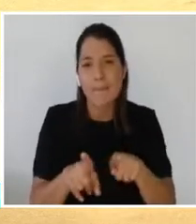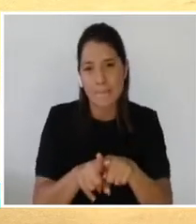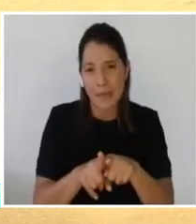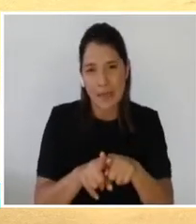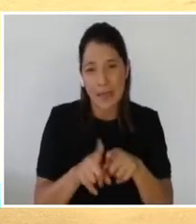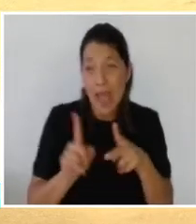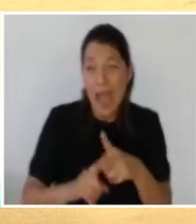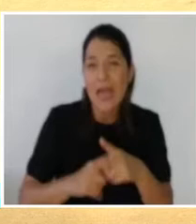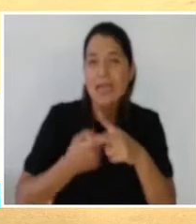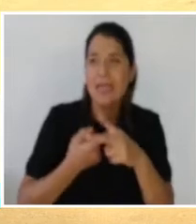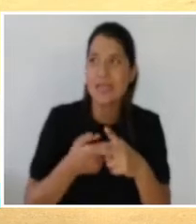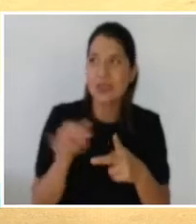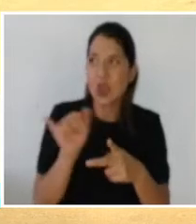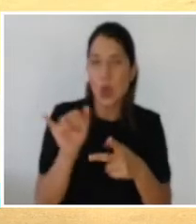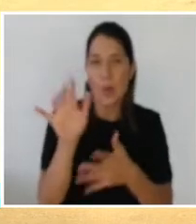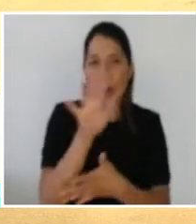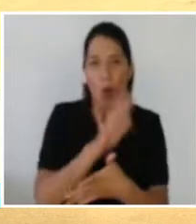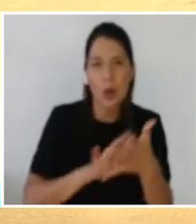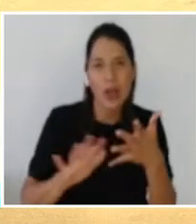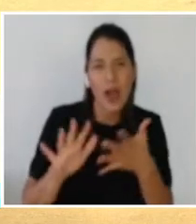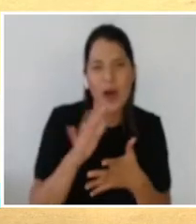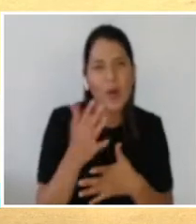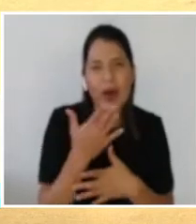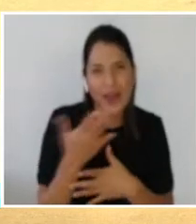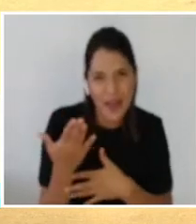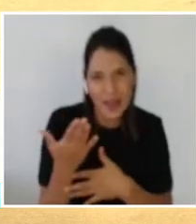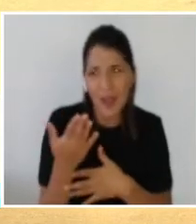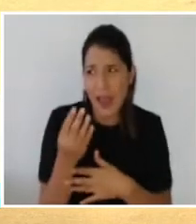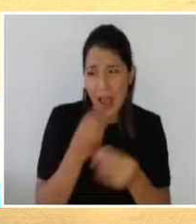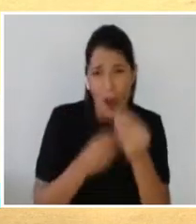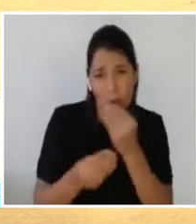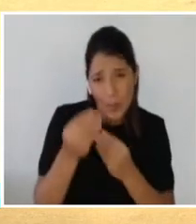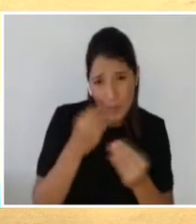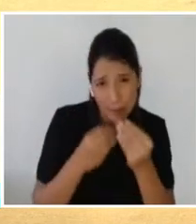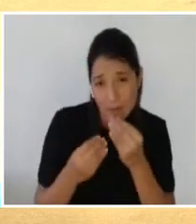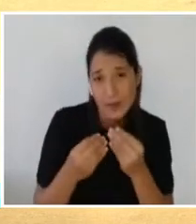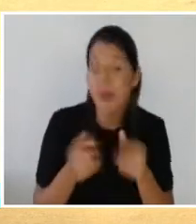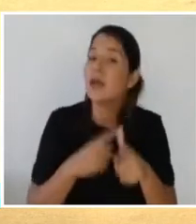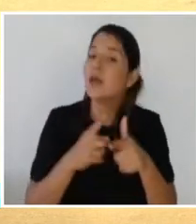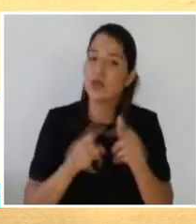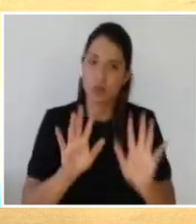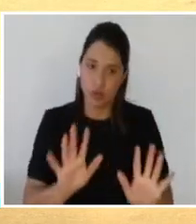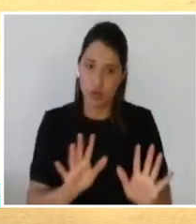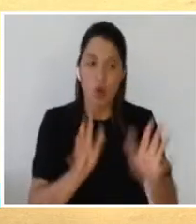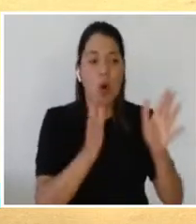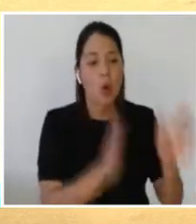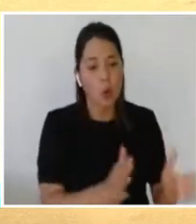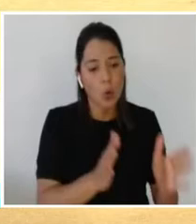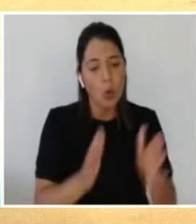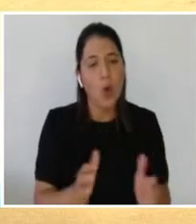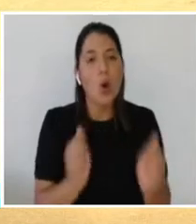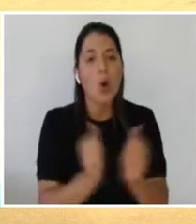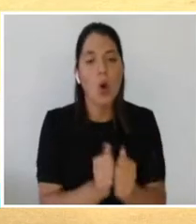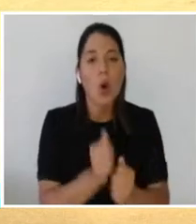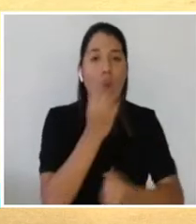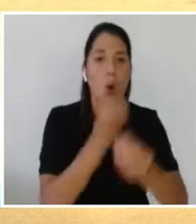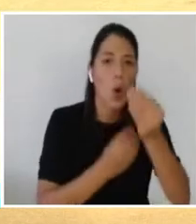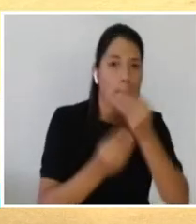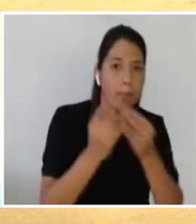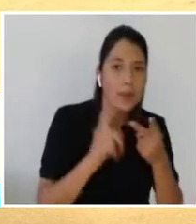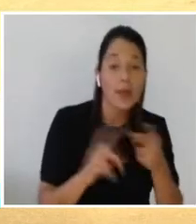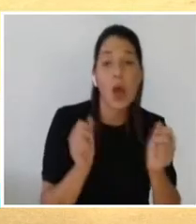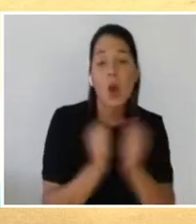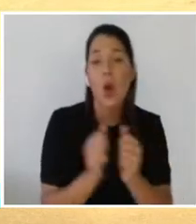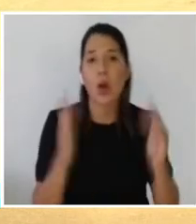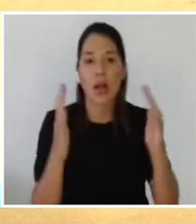el caos, era la cuestión de las comidas, ¿verdad? Entonces, no, hay que organizarse con las comidas, hay que organizarse con la casa. Bueno,